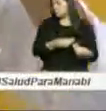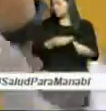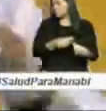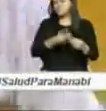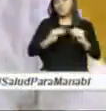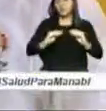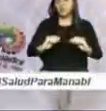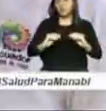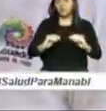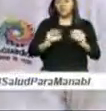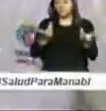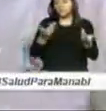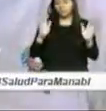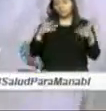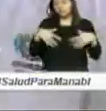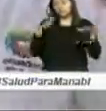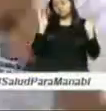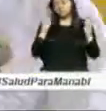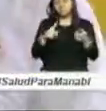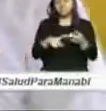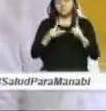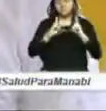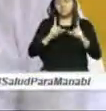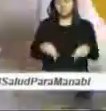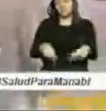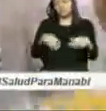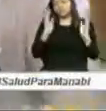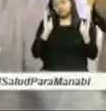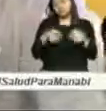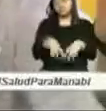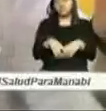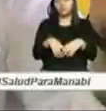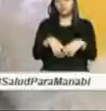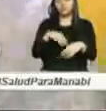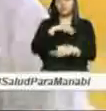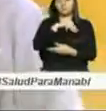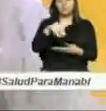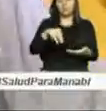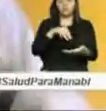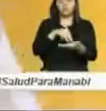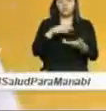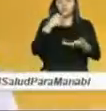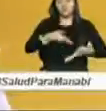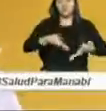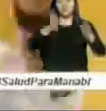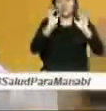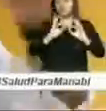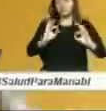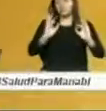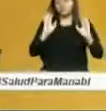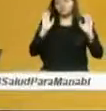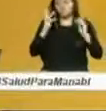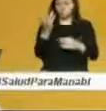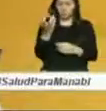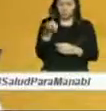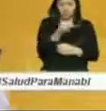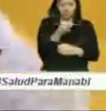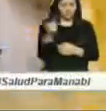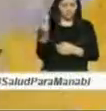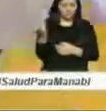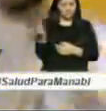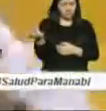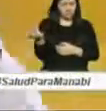está privatizada. Si vuelve, la salud está privatizada. Si vuelve Manabí a no tener carreteros. Queremos ese viejo país.